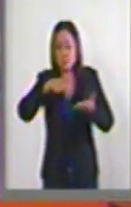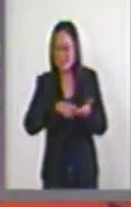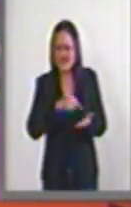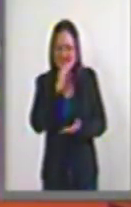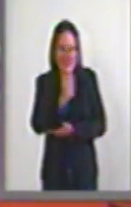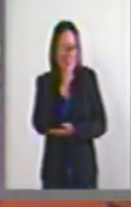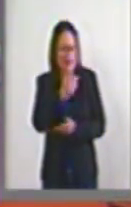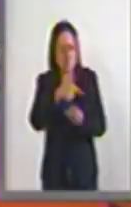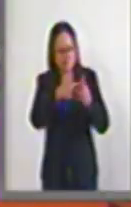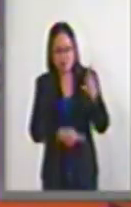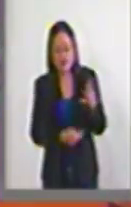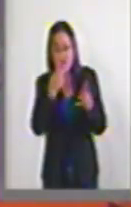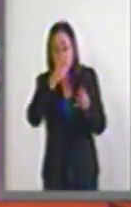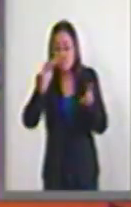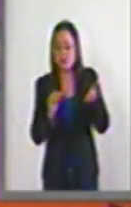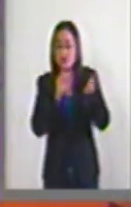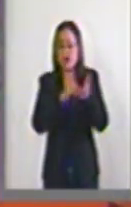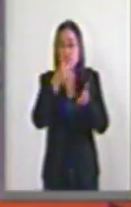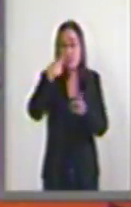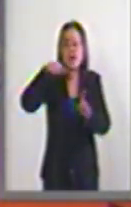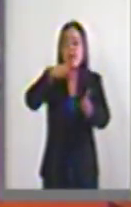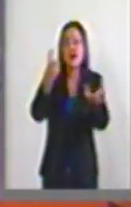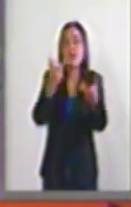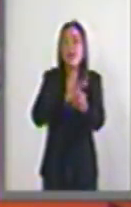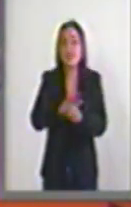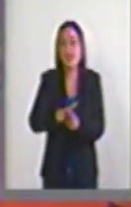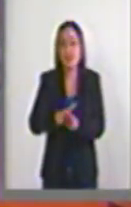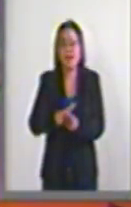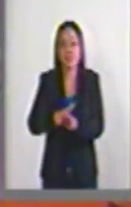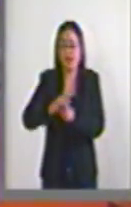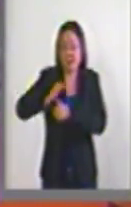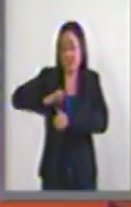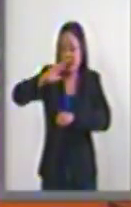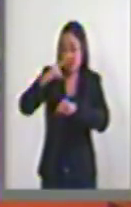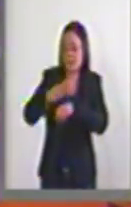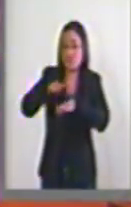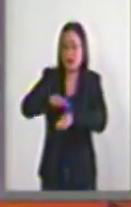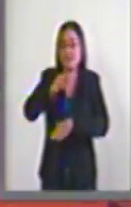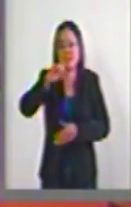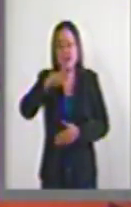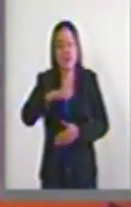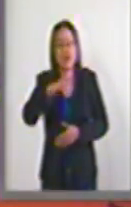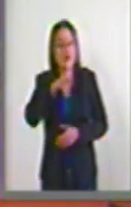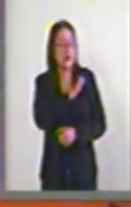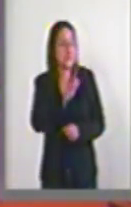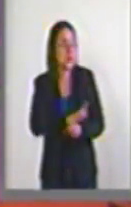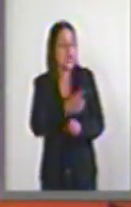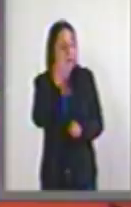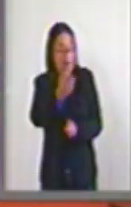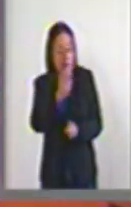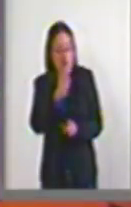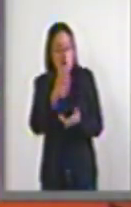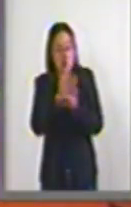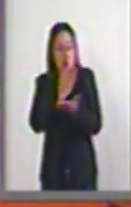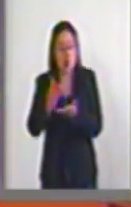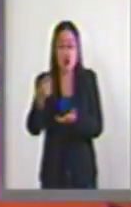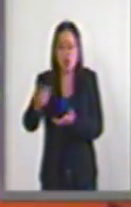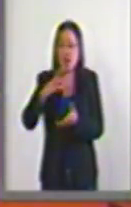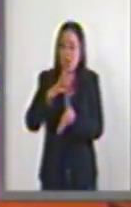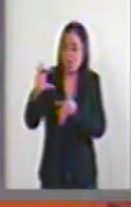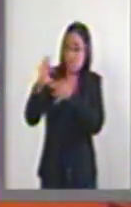popular. Esto con la finalidad de garantizar que el titular de la Fiscalía Especializada sea ajeno a